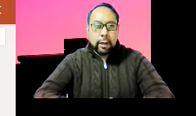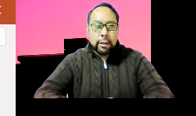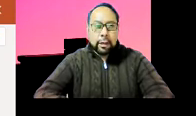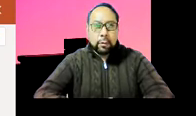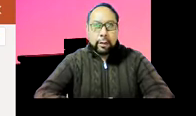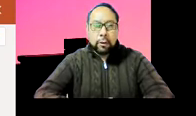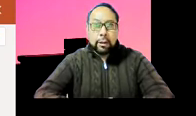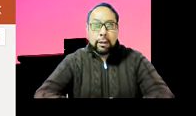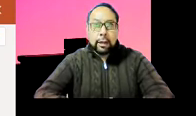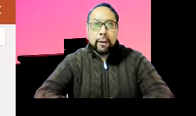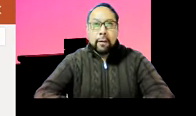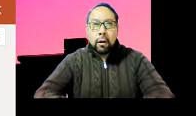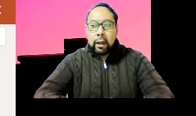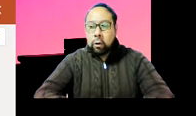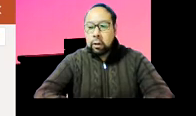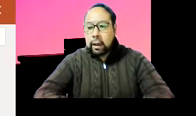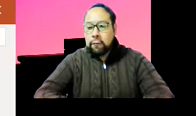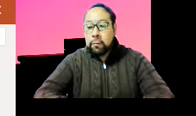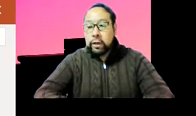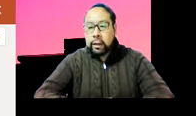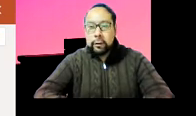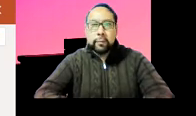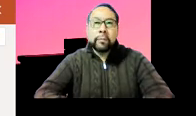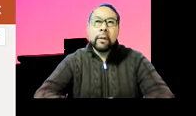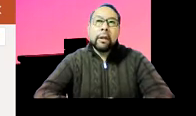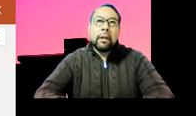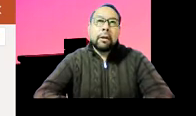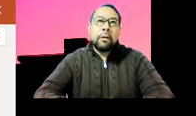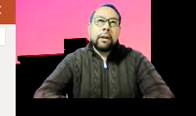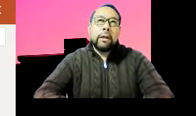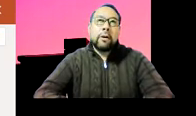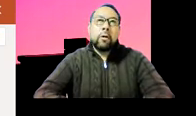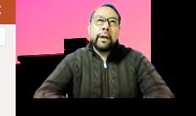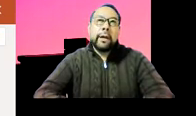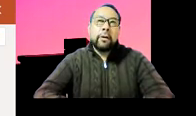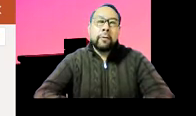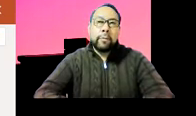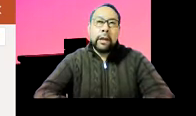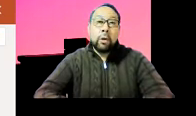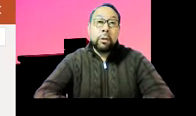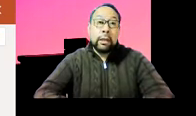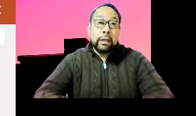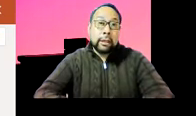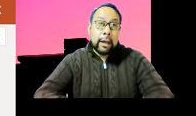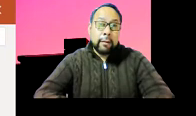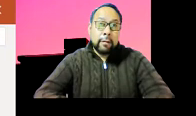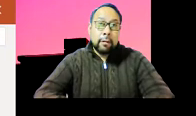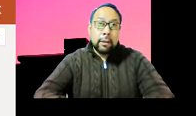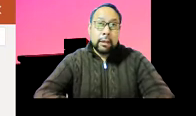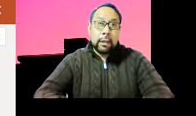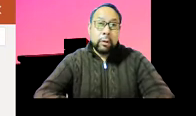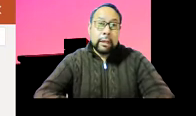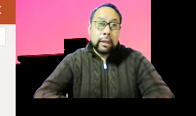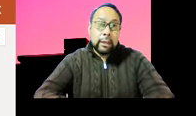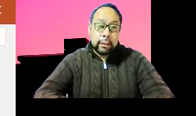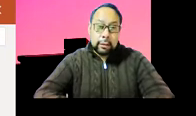¿Se acuerdan que en cierto momento yo les decía el uso de la eufemonía? Cuando les decía yo, el gobierno ya no utiliza